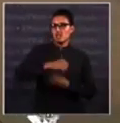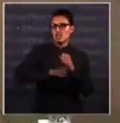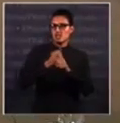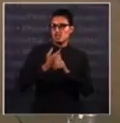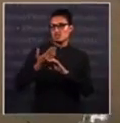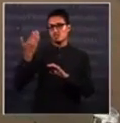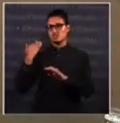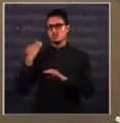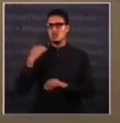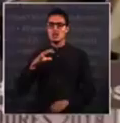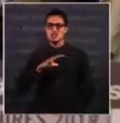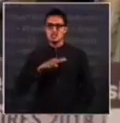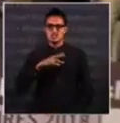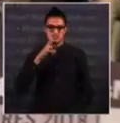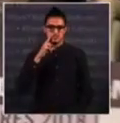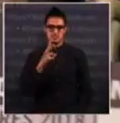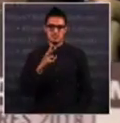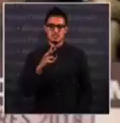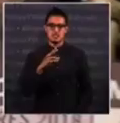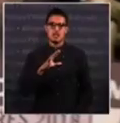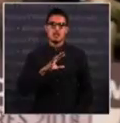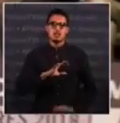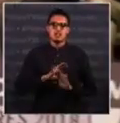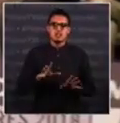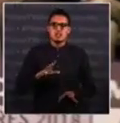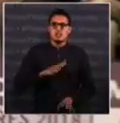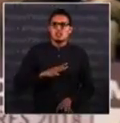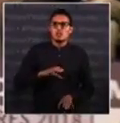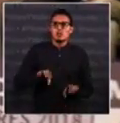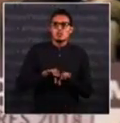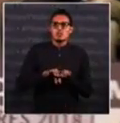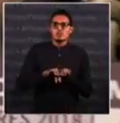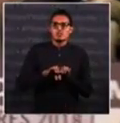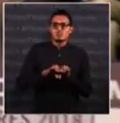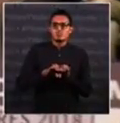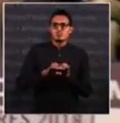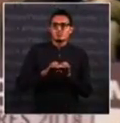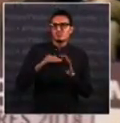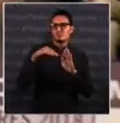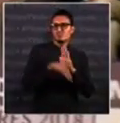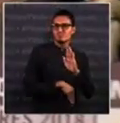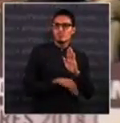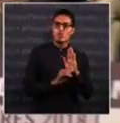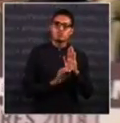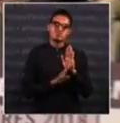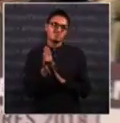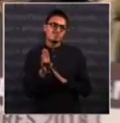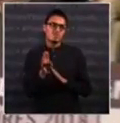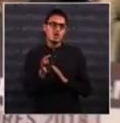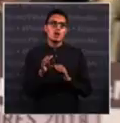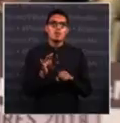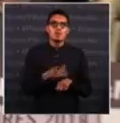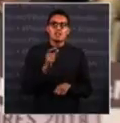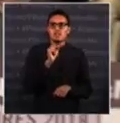hemos presenciado ya la debacle de un sistema, sobre todo cuando vemos los niveles de